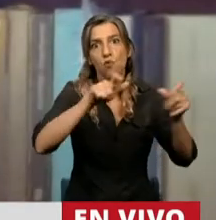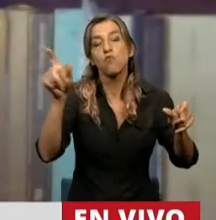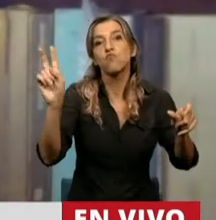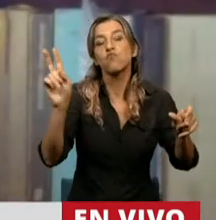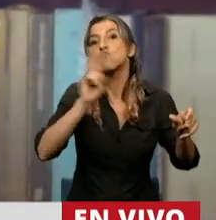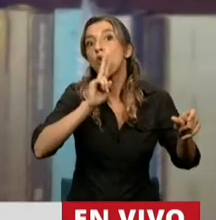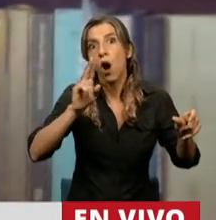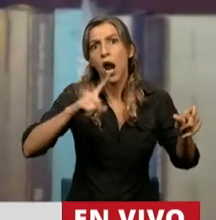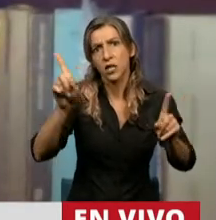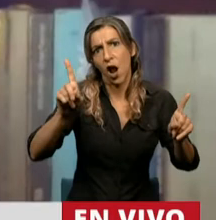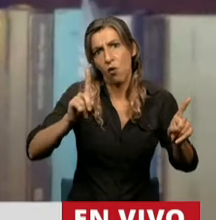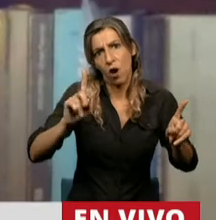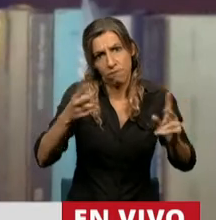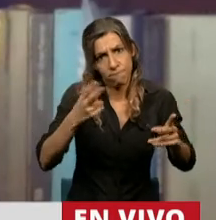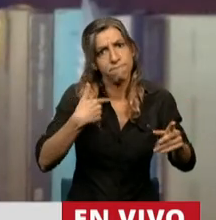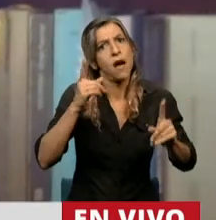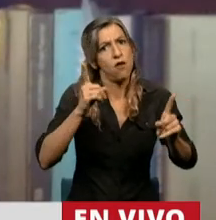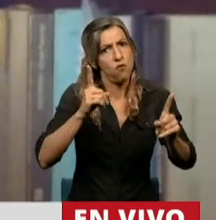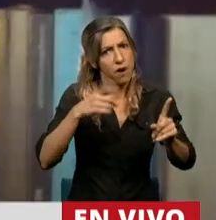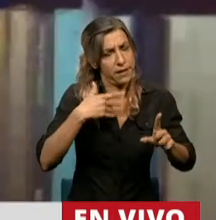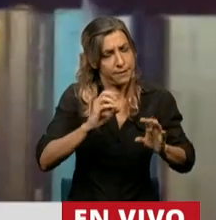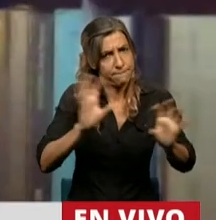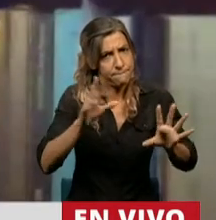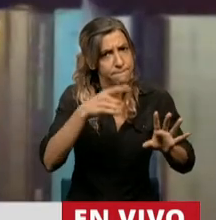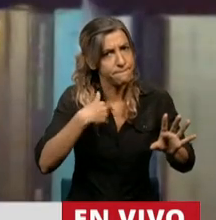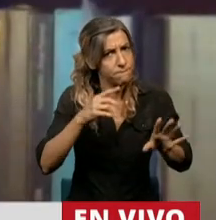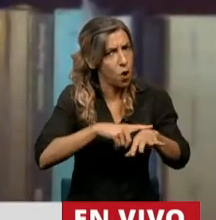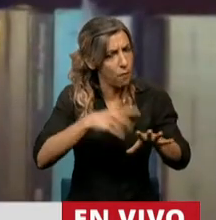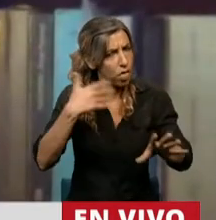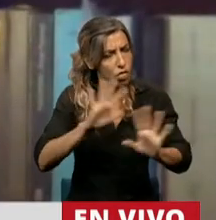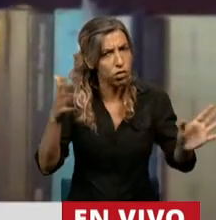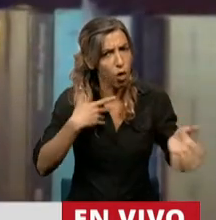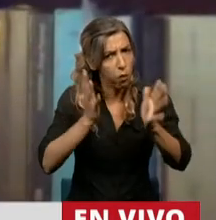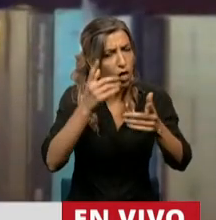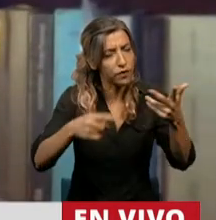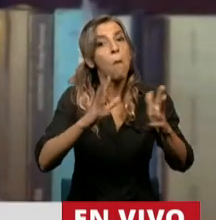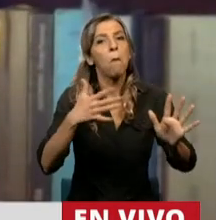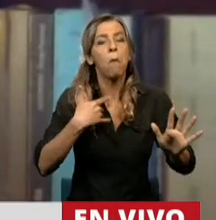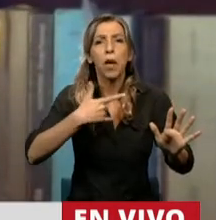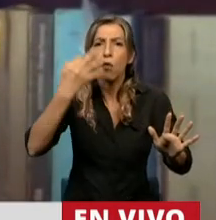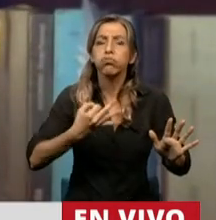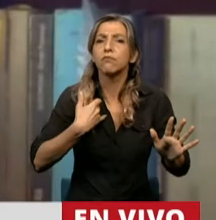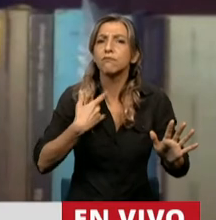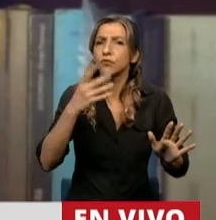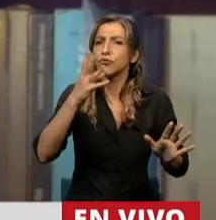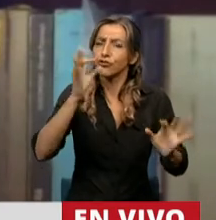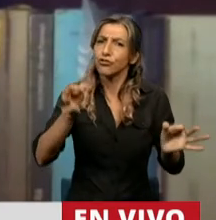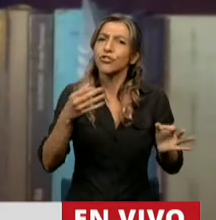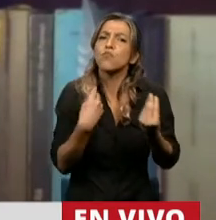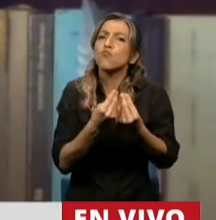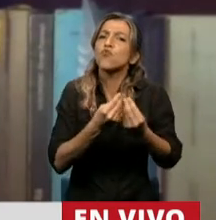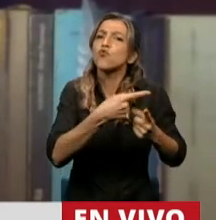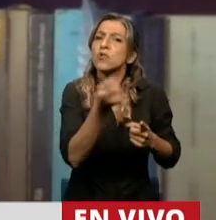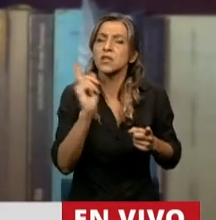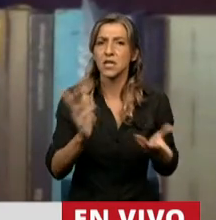incluso. ¿Cómo no me voy a acordar de Lantieri, que se presentó ante el recurso y los jueces le